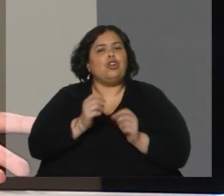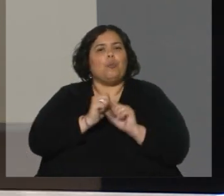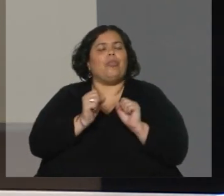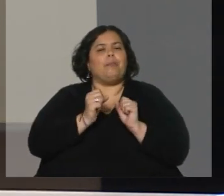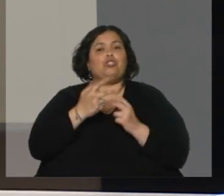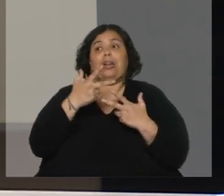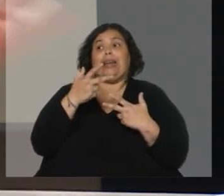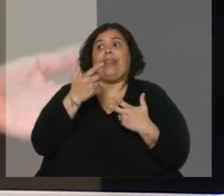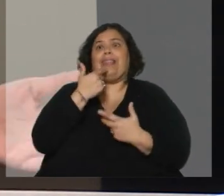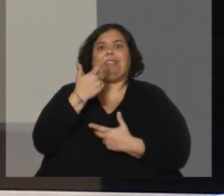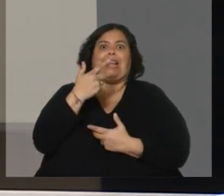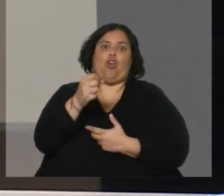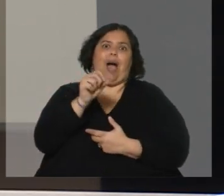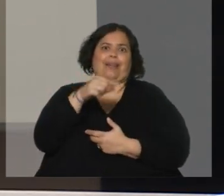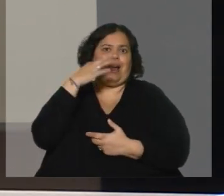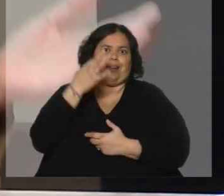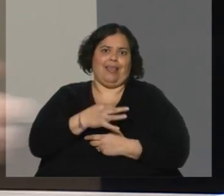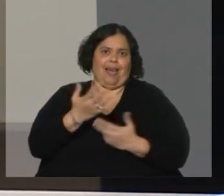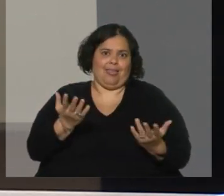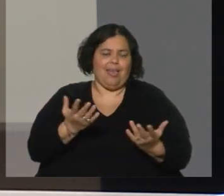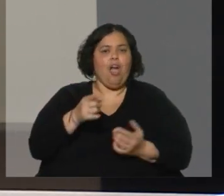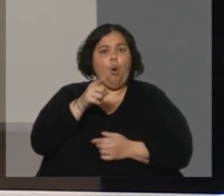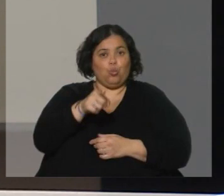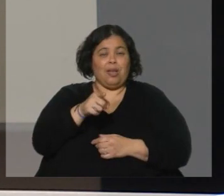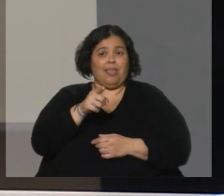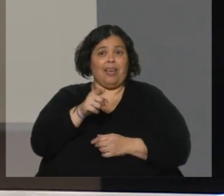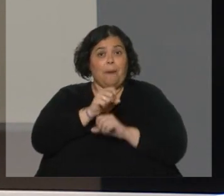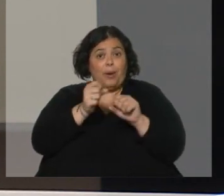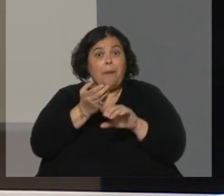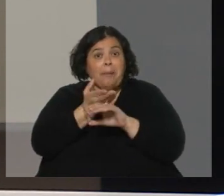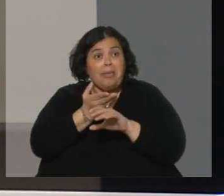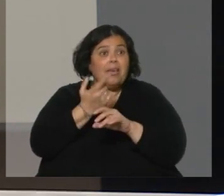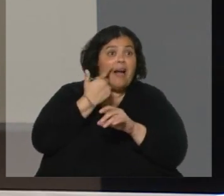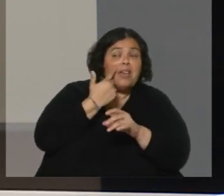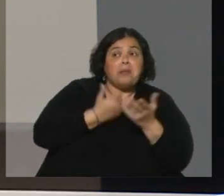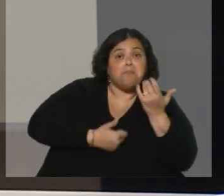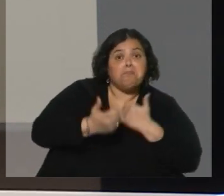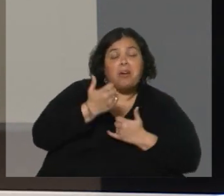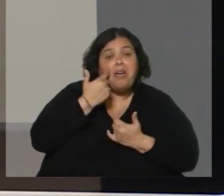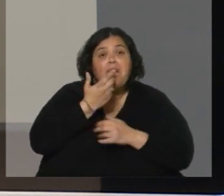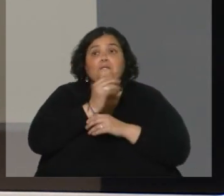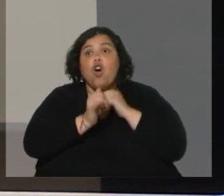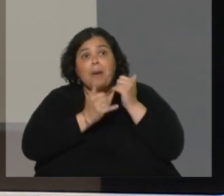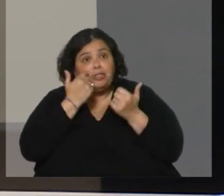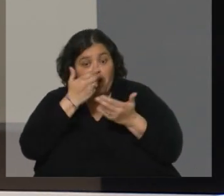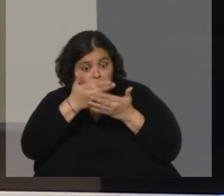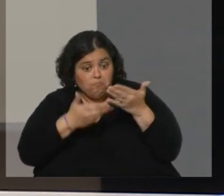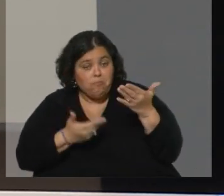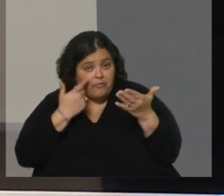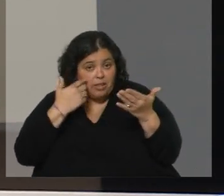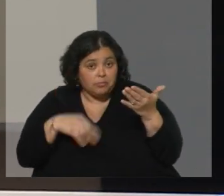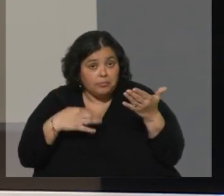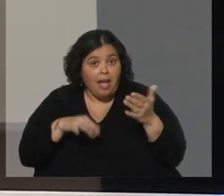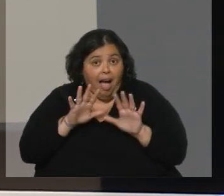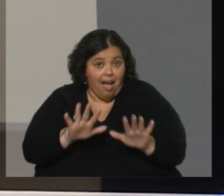realidad con datos objetivos basta con que ustedes hayan pidan un estudio pidan los datos objetivos piden información y se darán cuenta